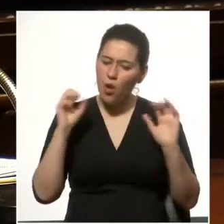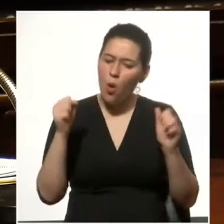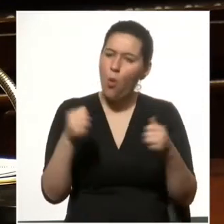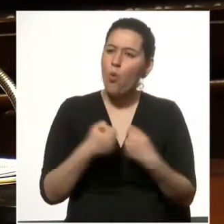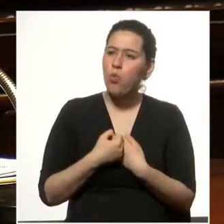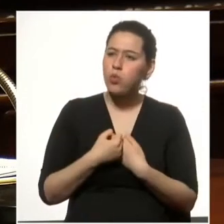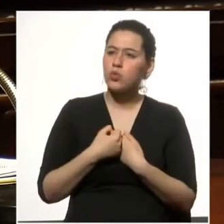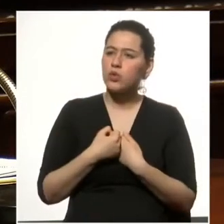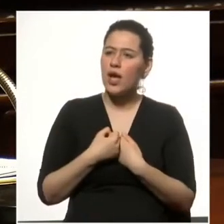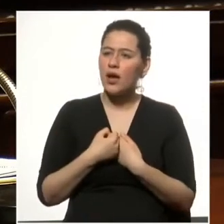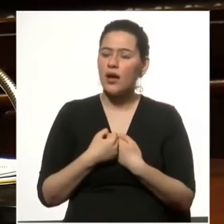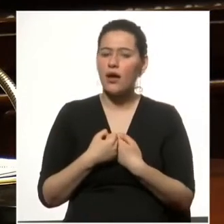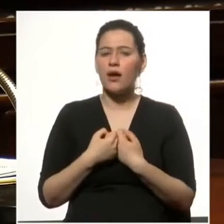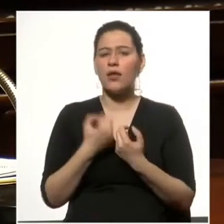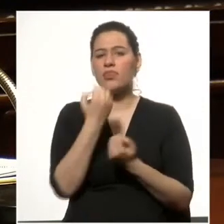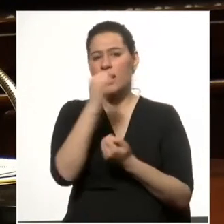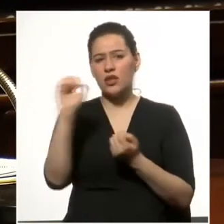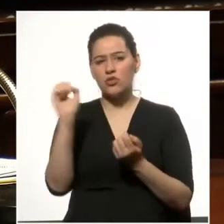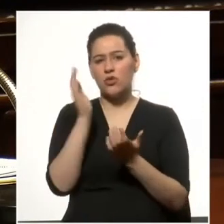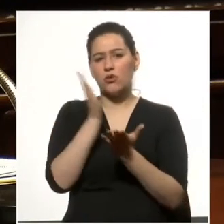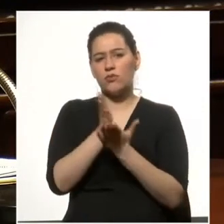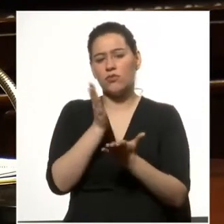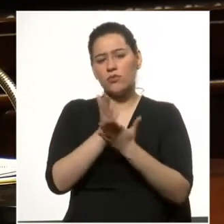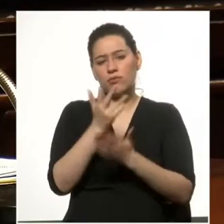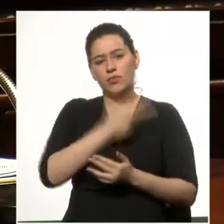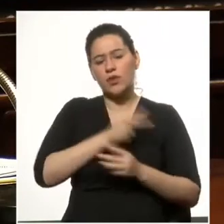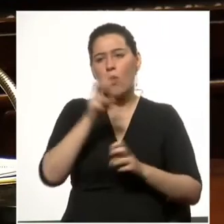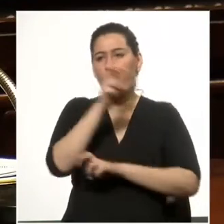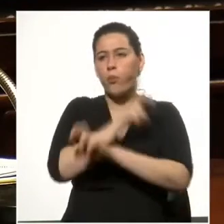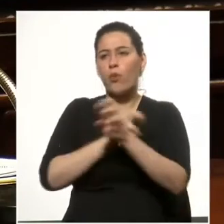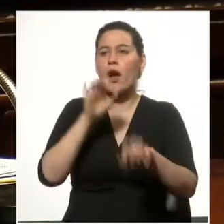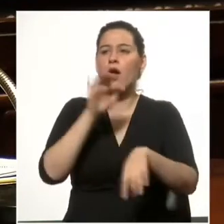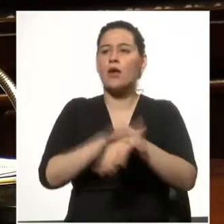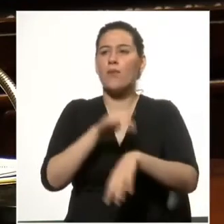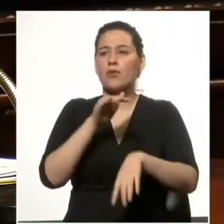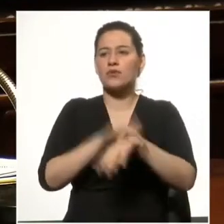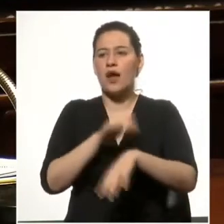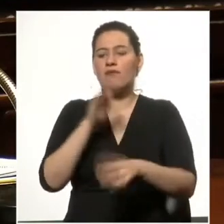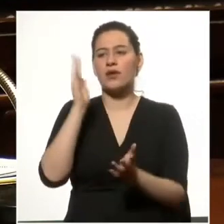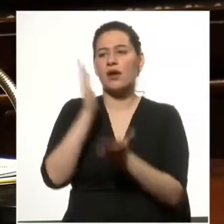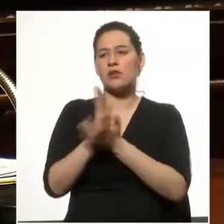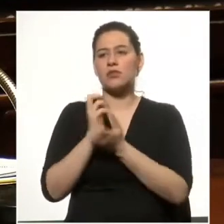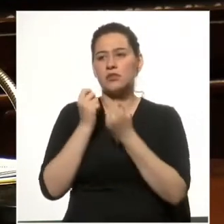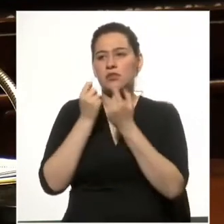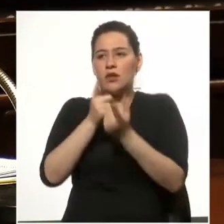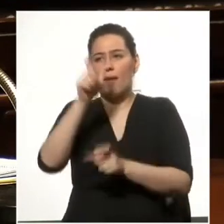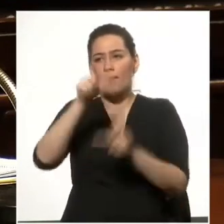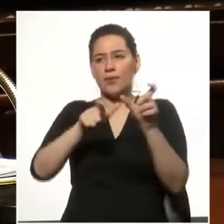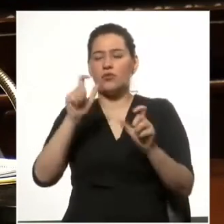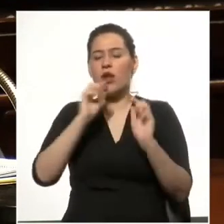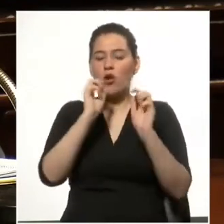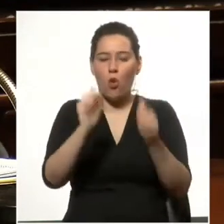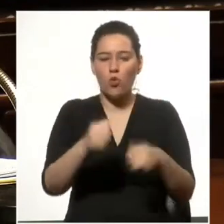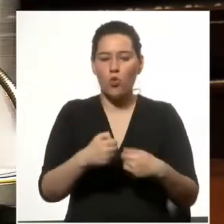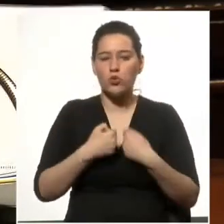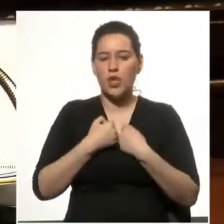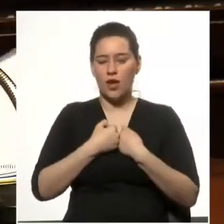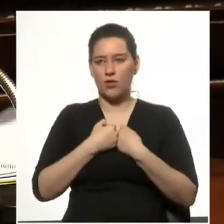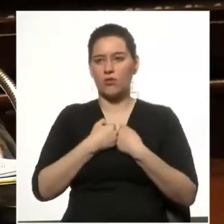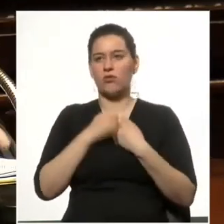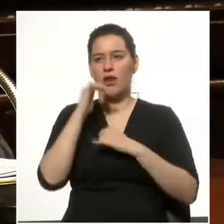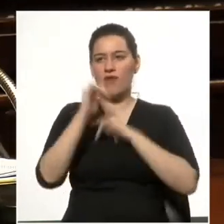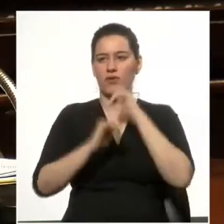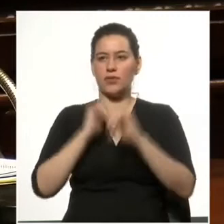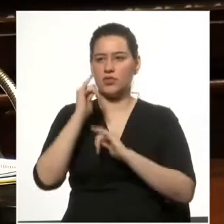de violaciones a los derechos humanos y se resuelva responsabilizando e imputando a quienes ocultaron